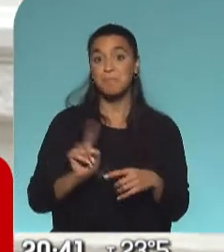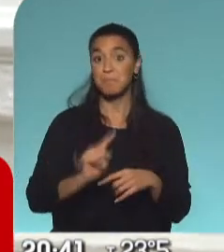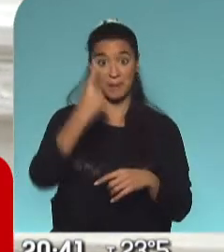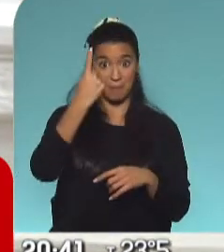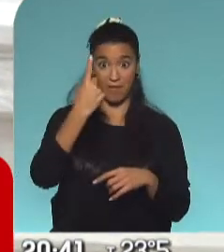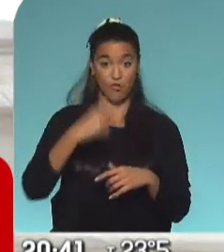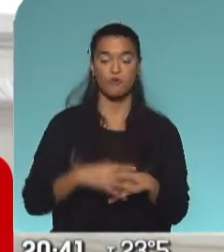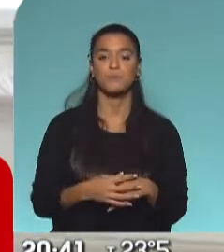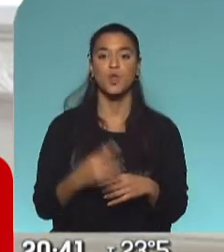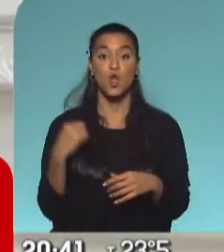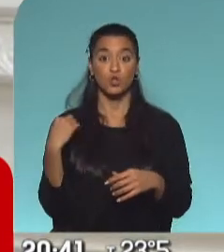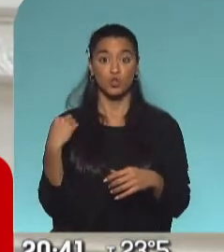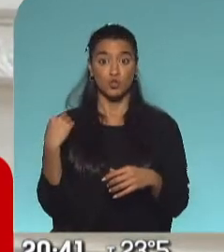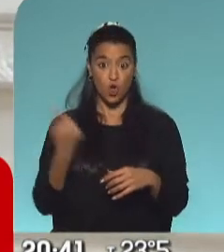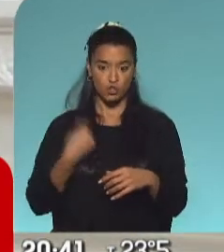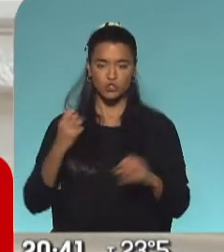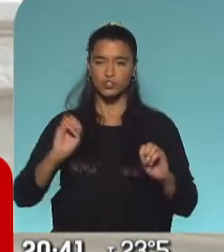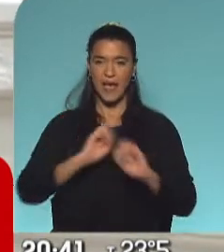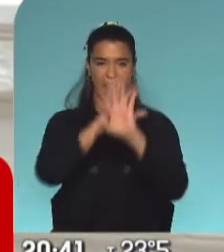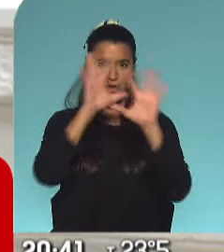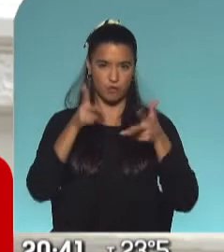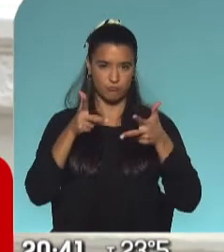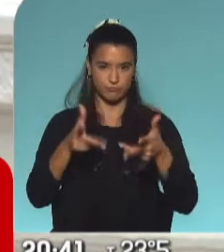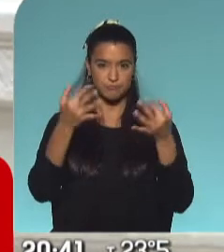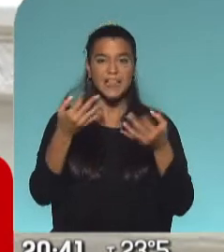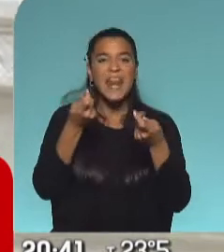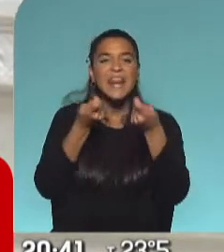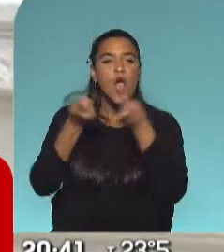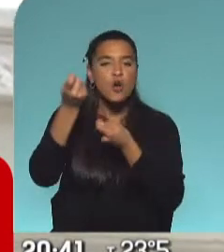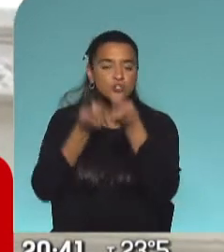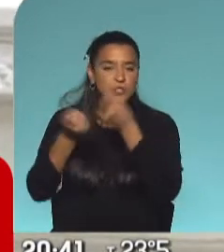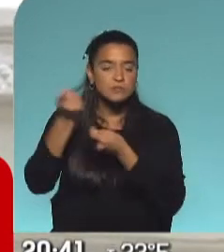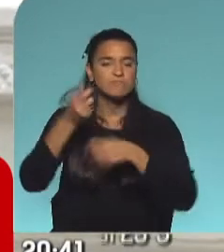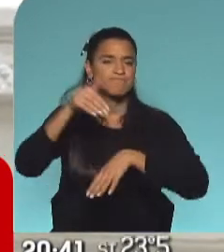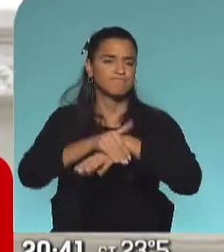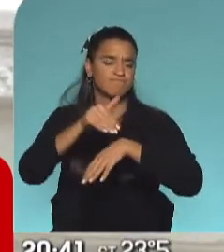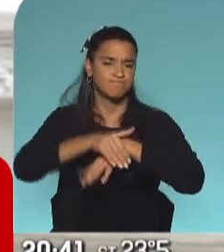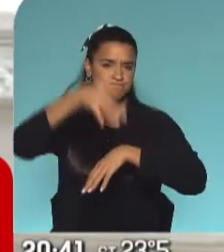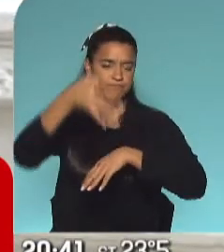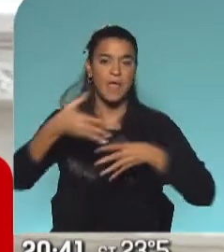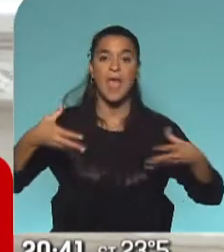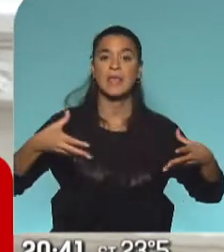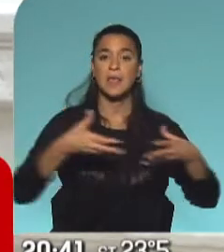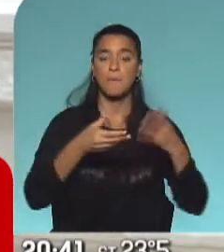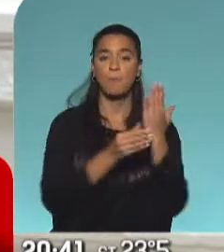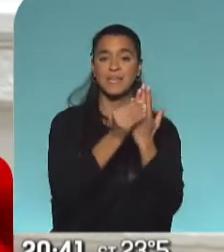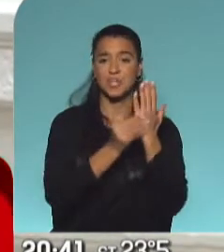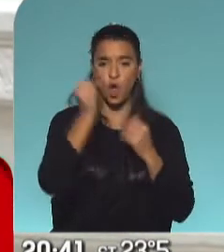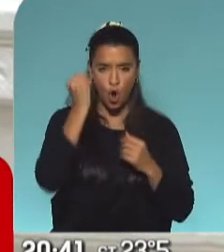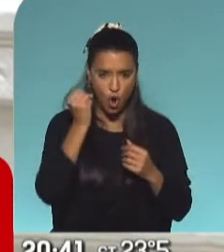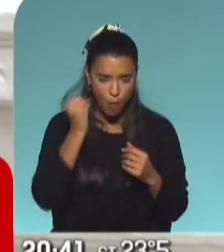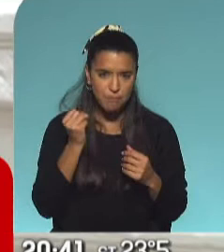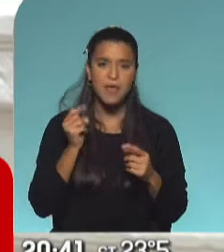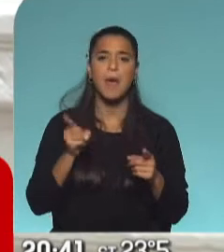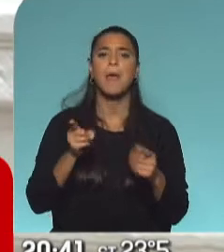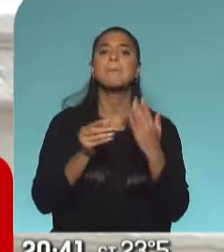lo que nosotros tenemos que dejar en claro es que se hizo una negociación con mucho compromiso de parte del equipo del Ministerio de Economía, de parte